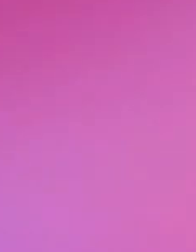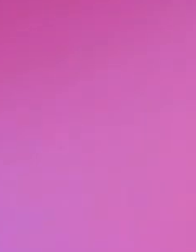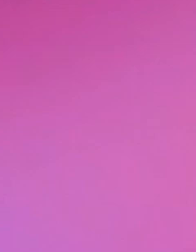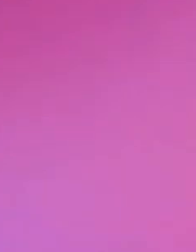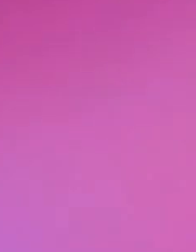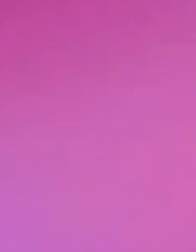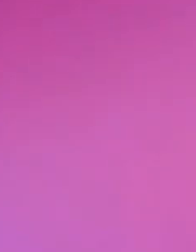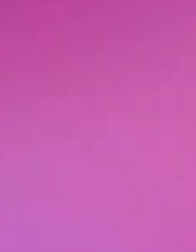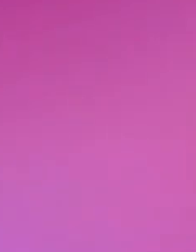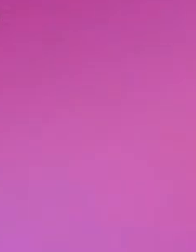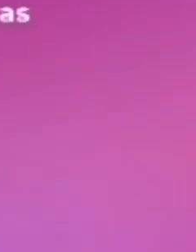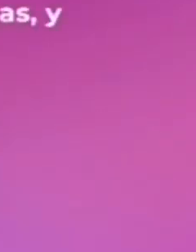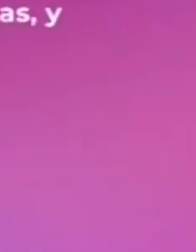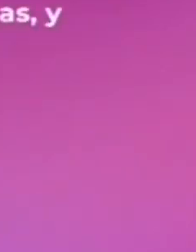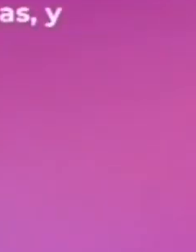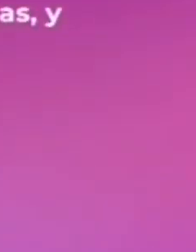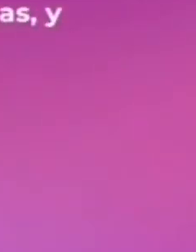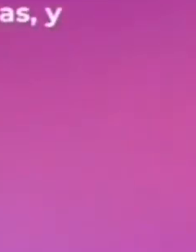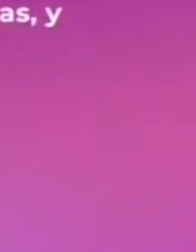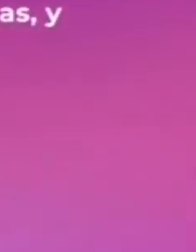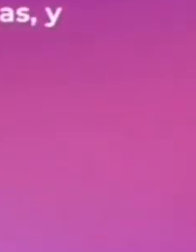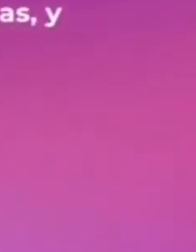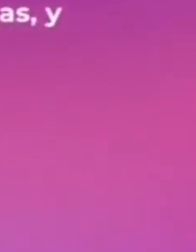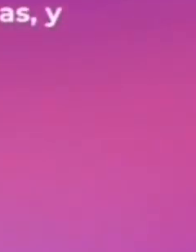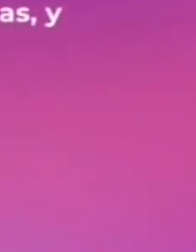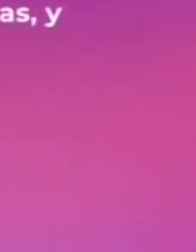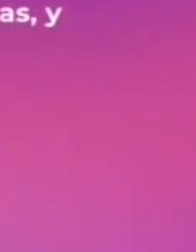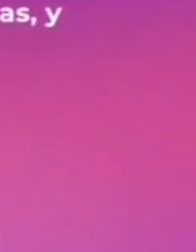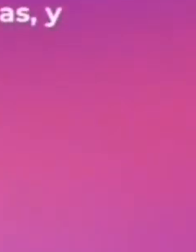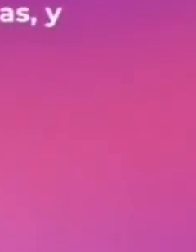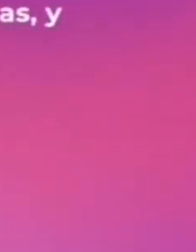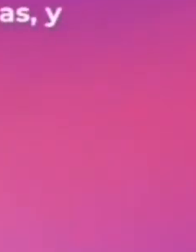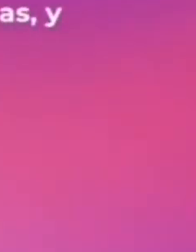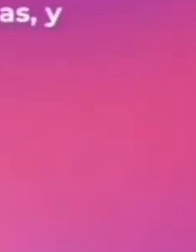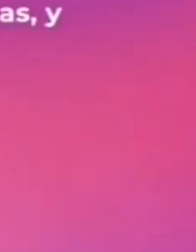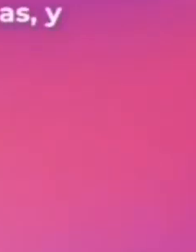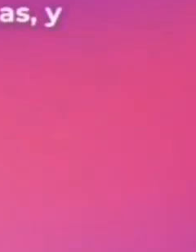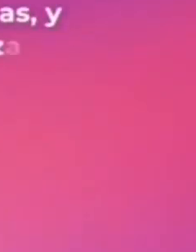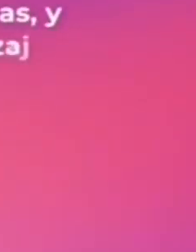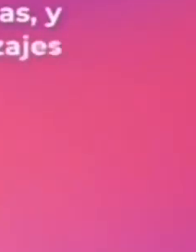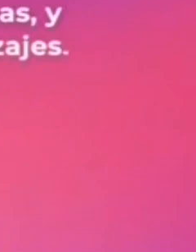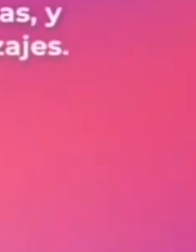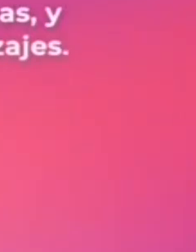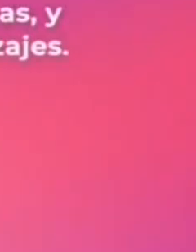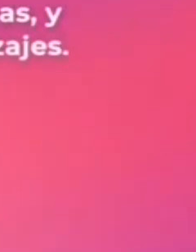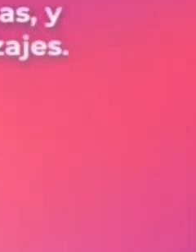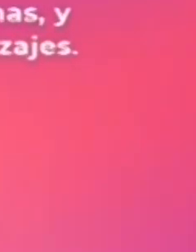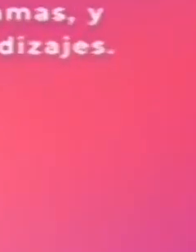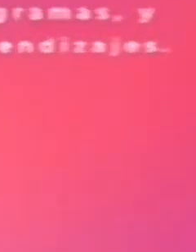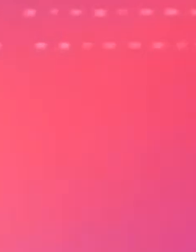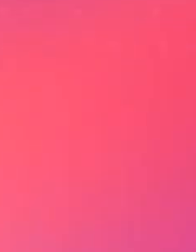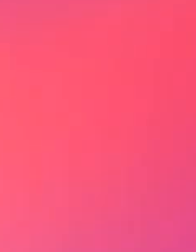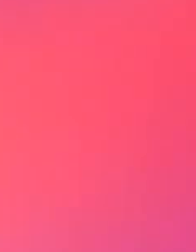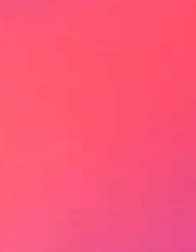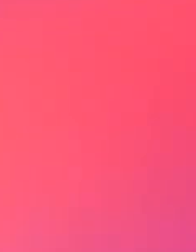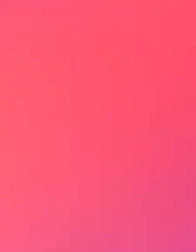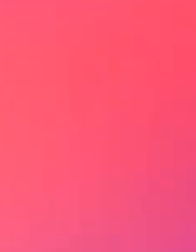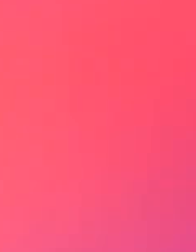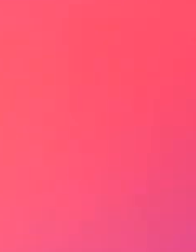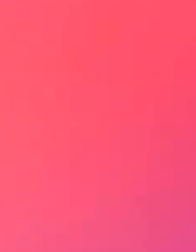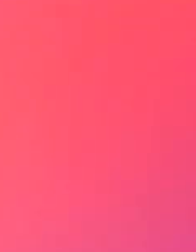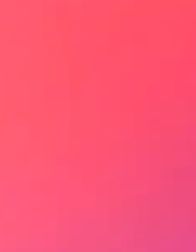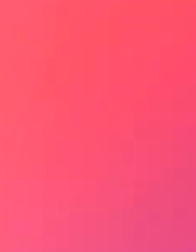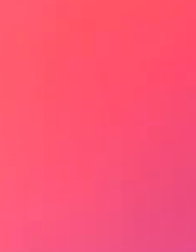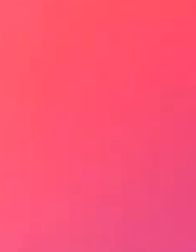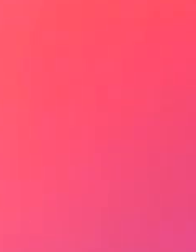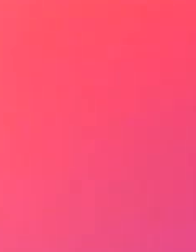aprendeencasa.cep.gov.mx, en donde podrás ver nuevamente los videos de los programas y además encontrarás actividades para fortalecer tus